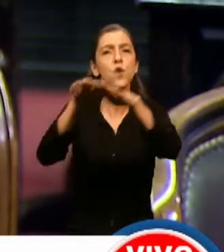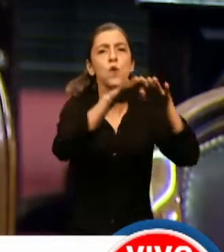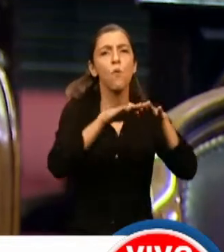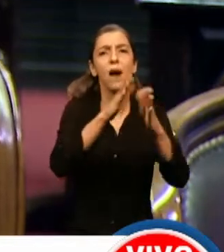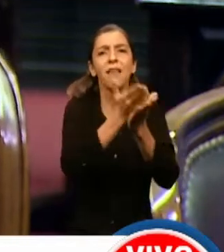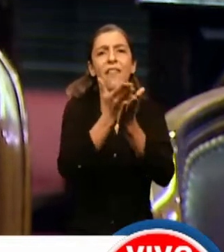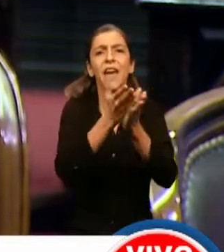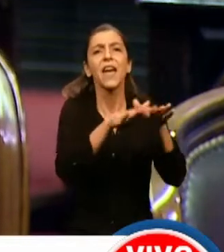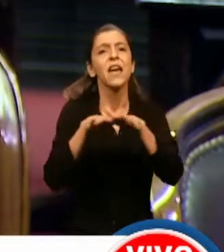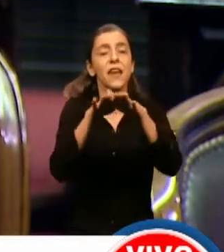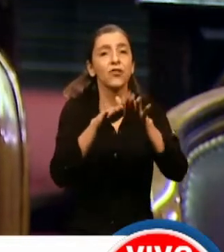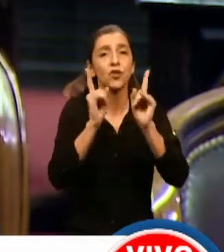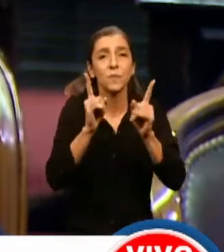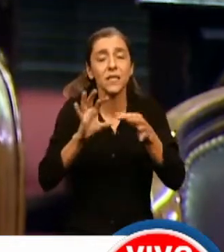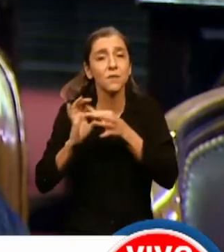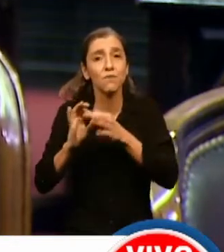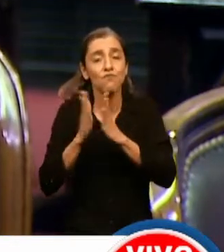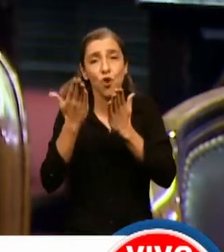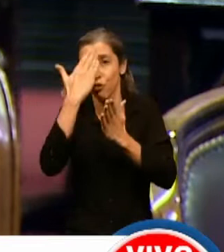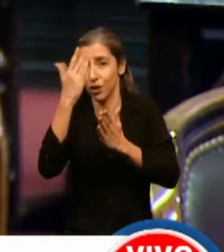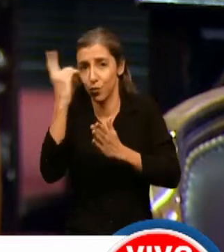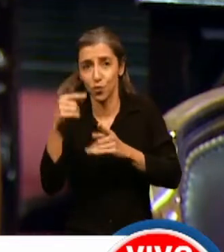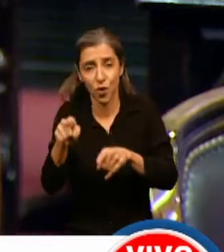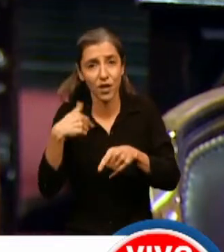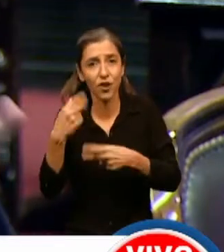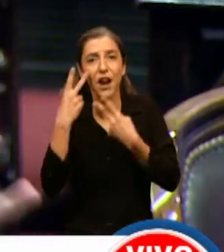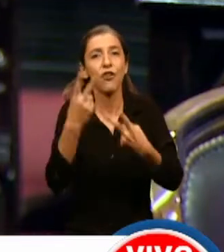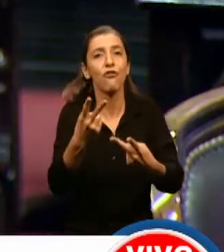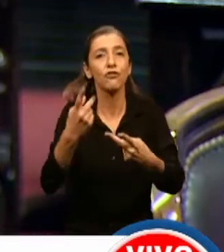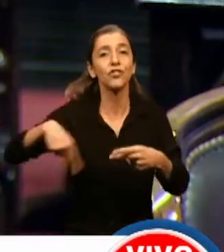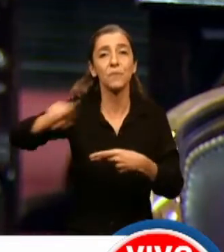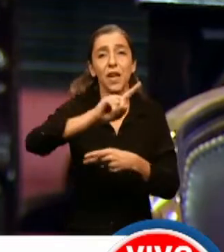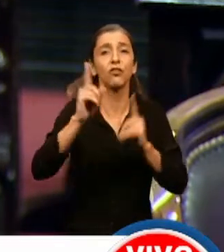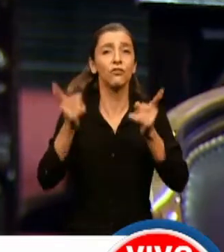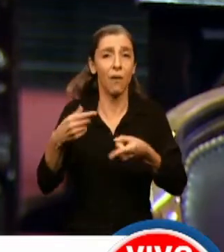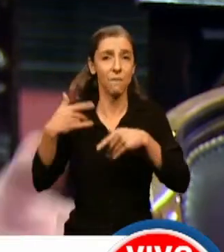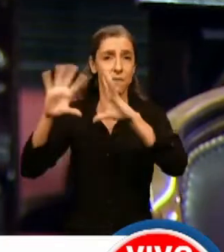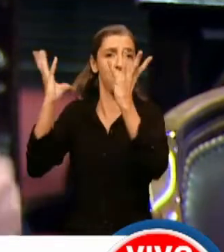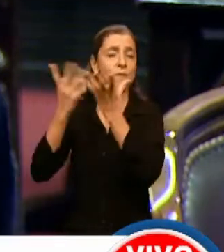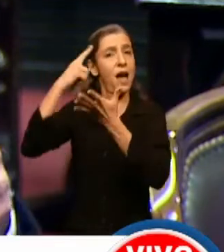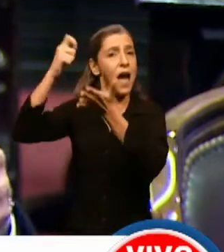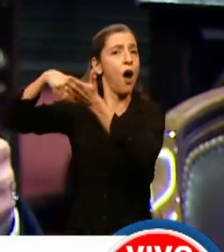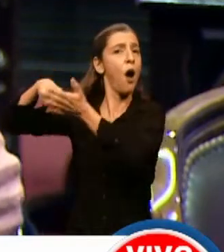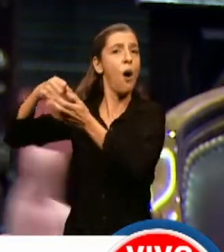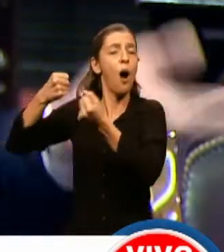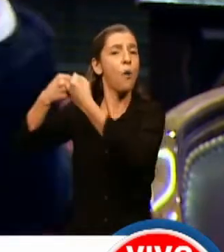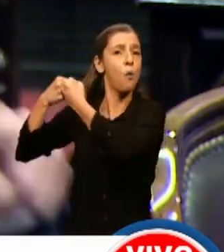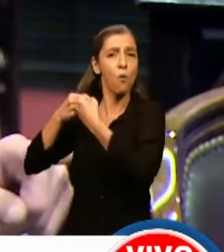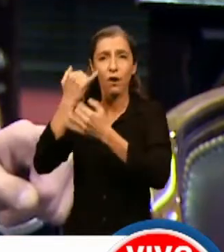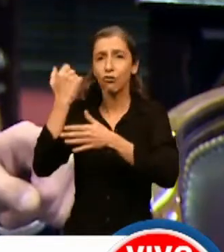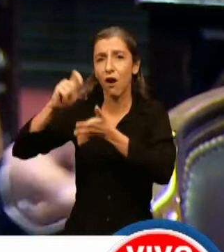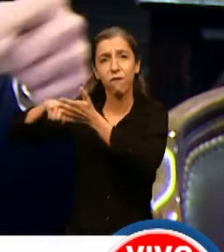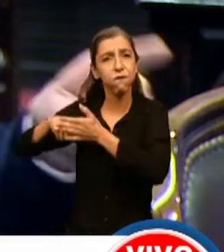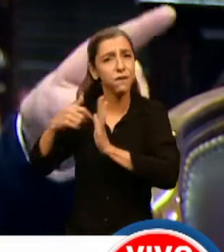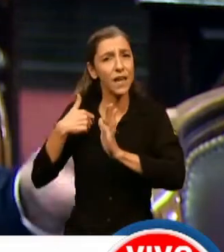derechos constitucionales y también reconocidos por los tratados internacionales en derechos humanos e